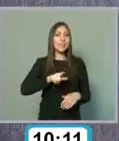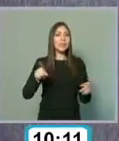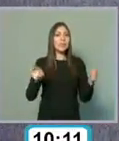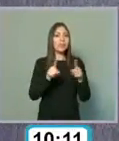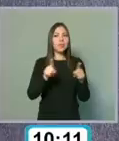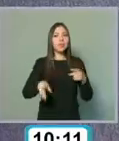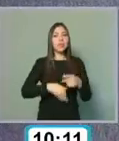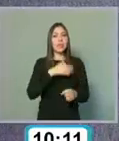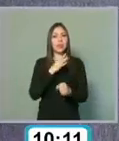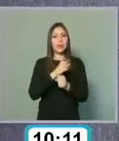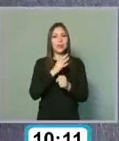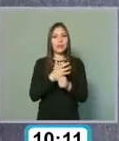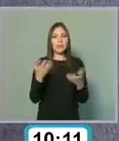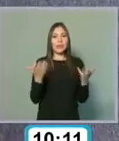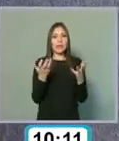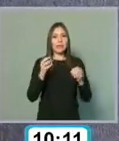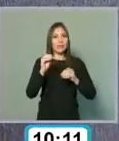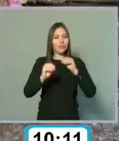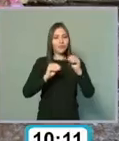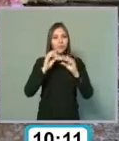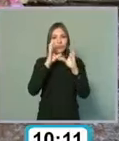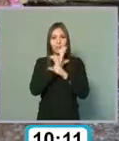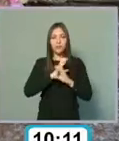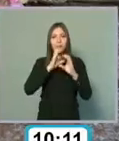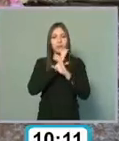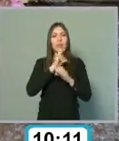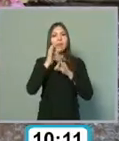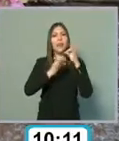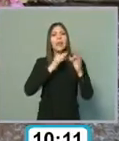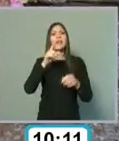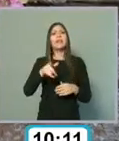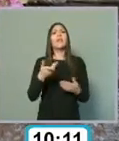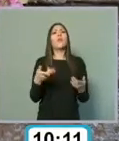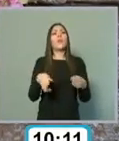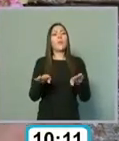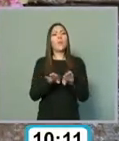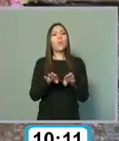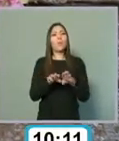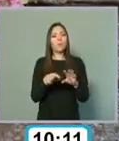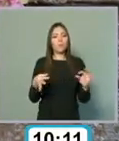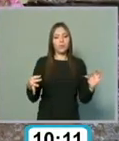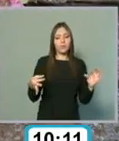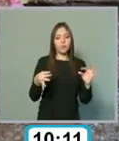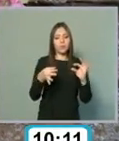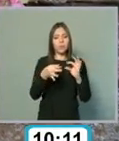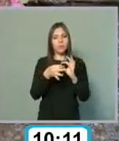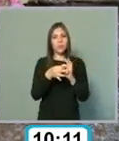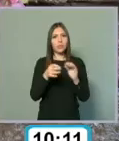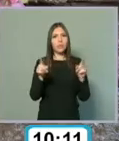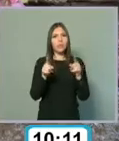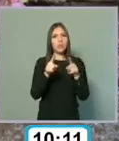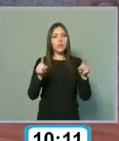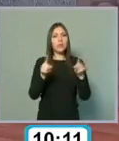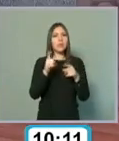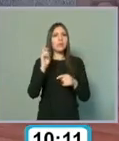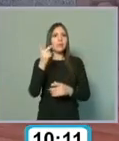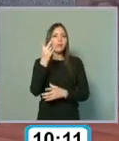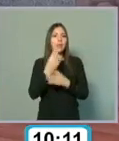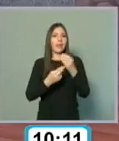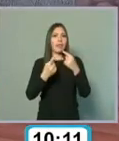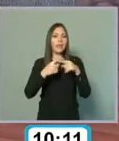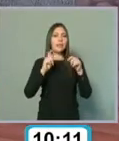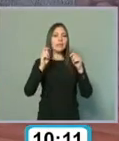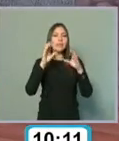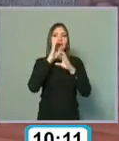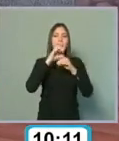estás ahorita promoviendo. ¿Cómo se da el hecho de mezclar pues dos folclores? Pues eso,